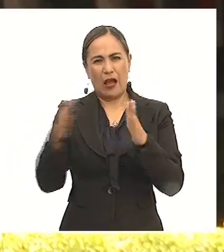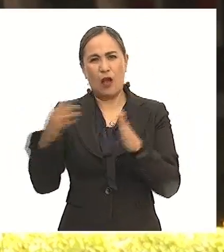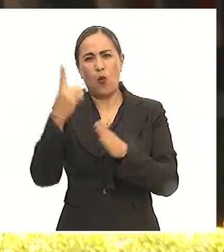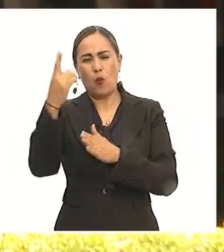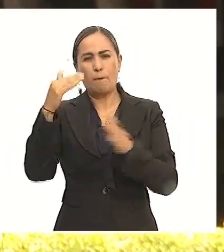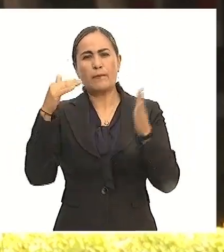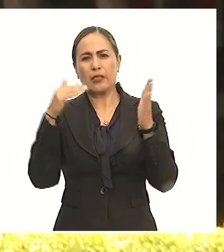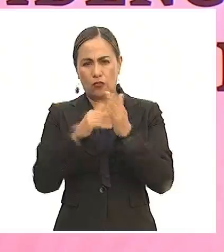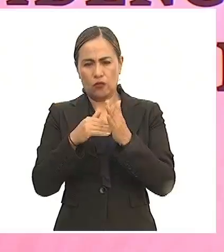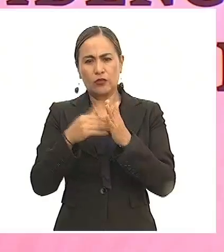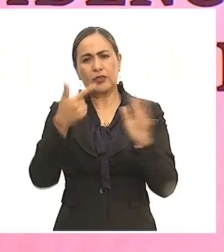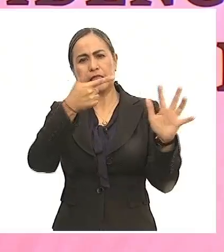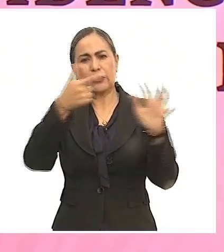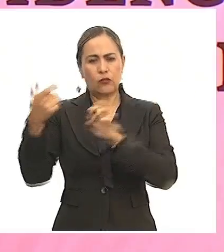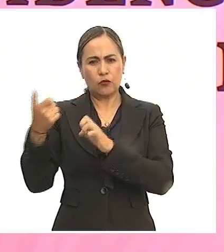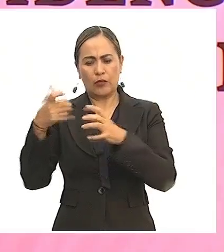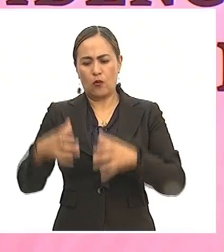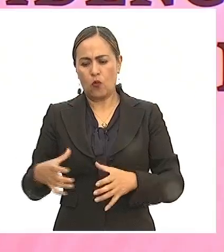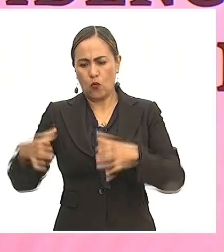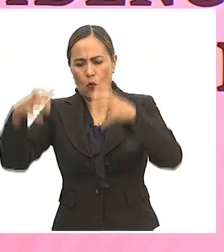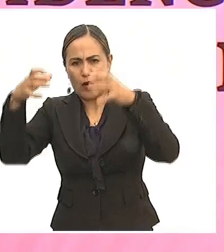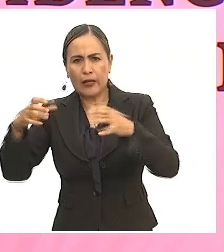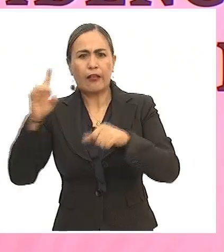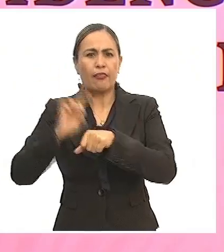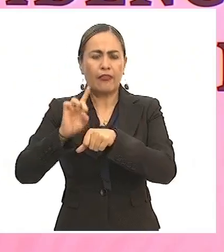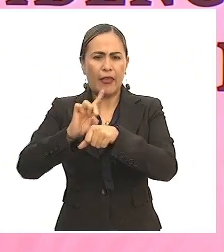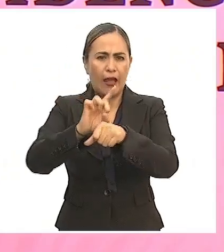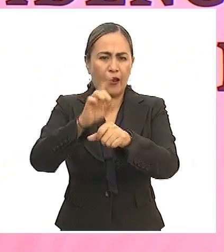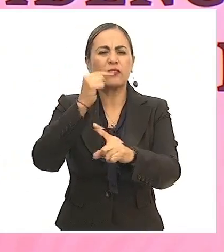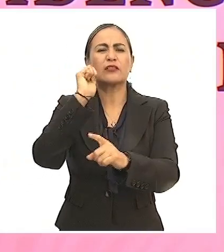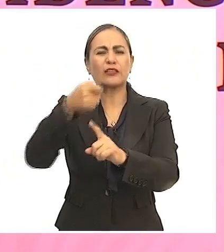1.700.000 barriles diarios, la mitad